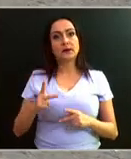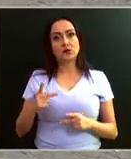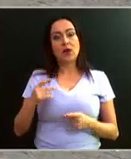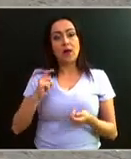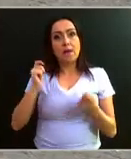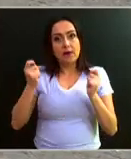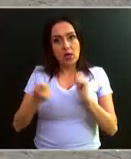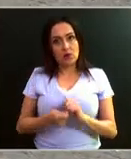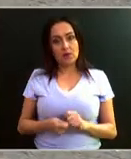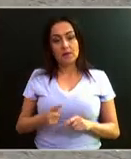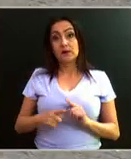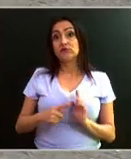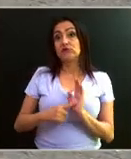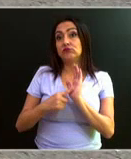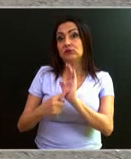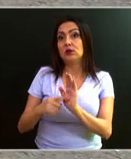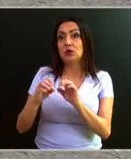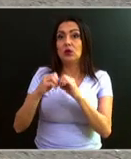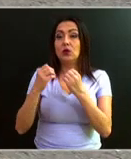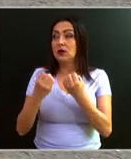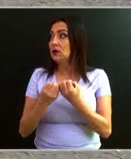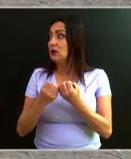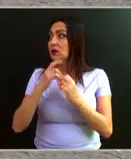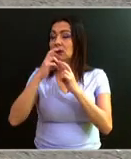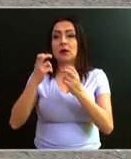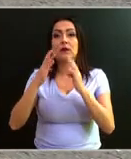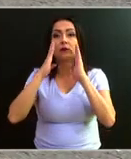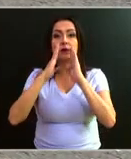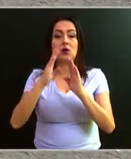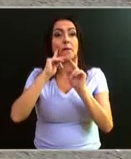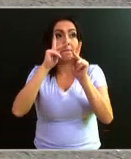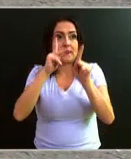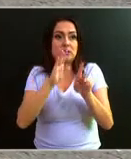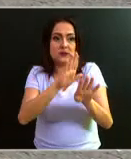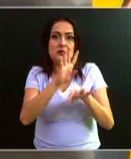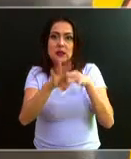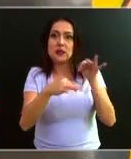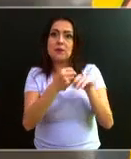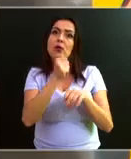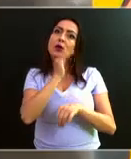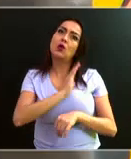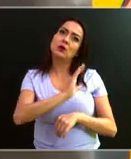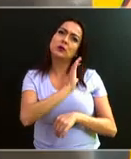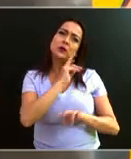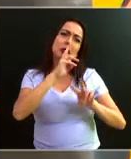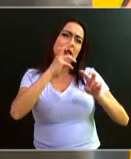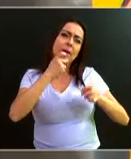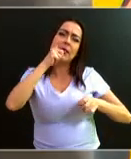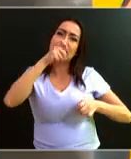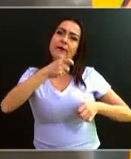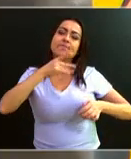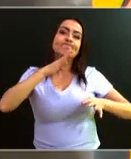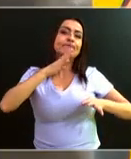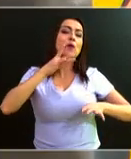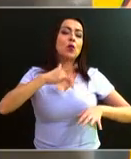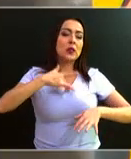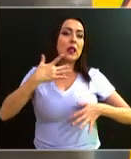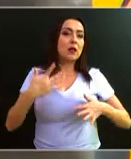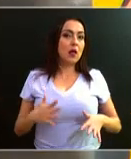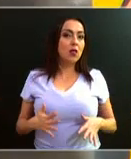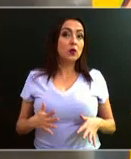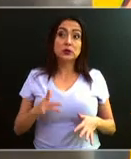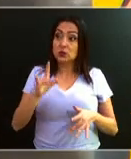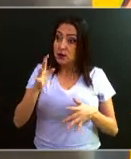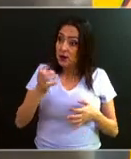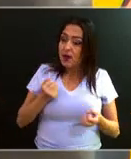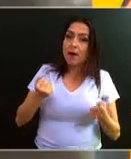hoy. Según representantes de organizaciones, el tema del abordaje con personas en ese tipo de condición es un tema que debe ser tocado con delicadeza. Si usted le